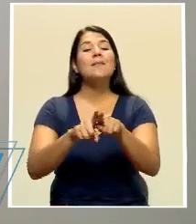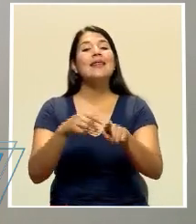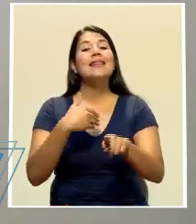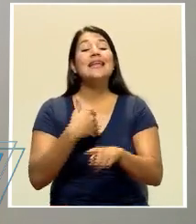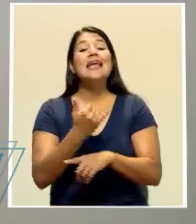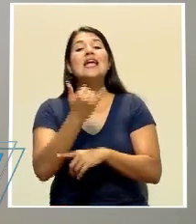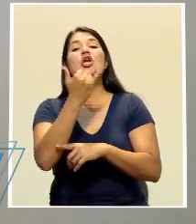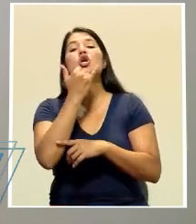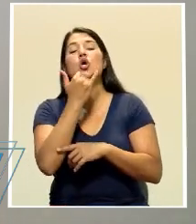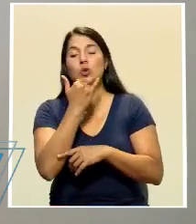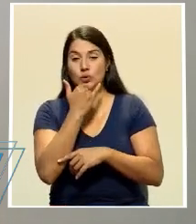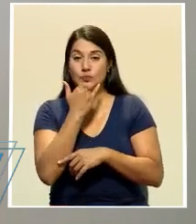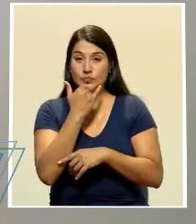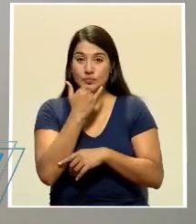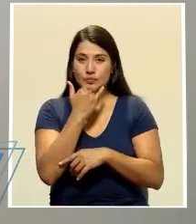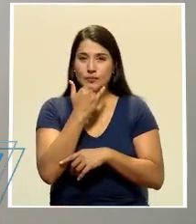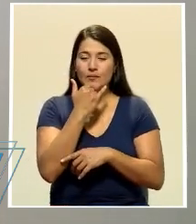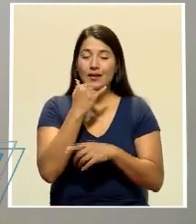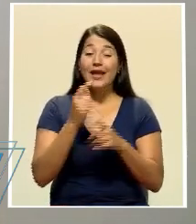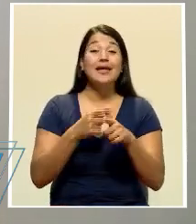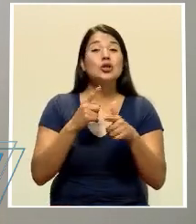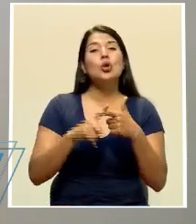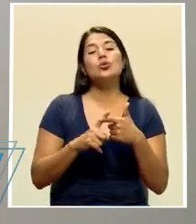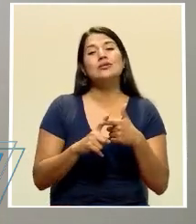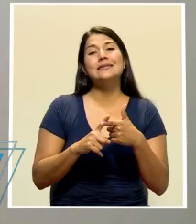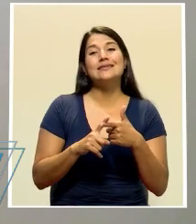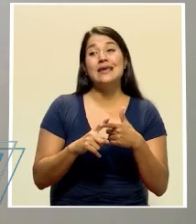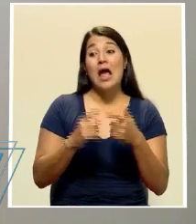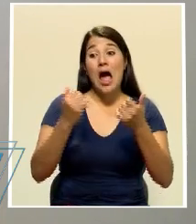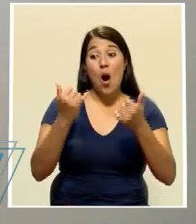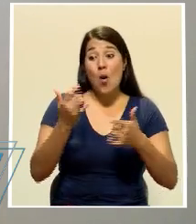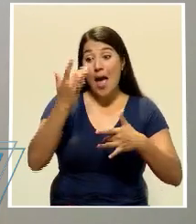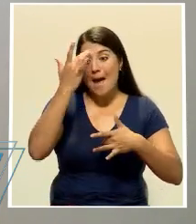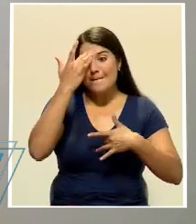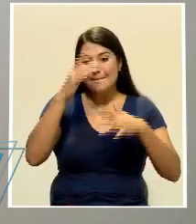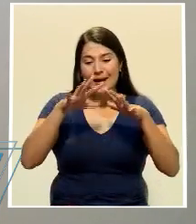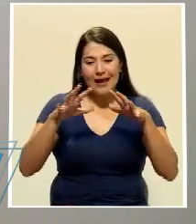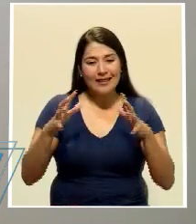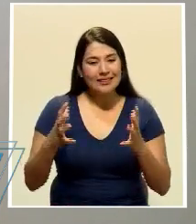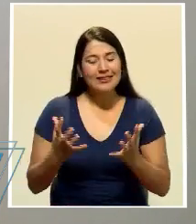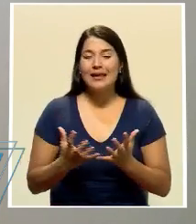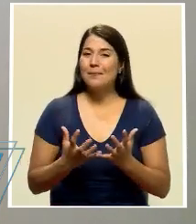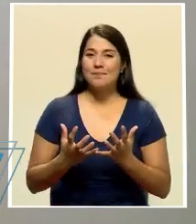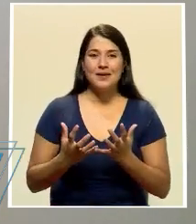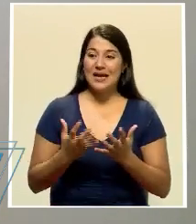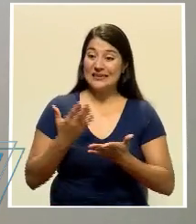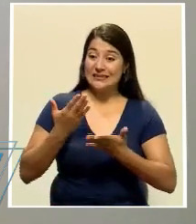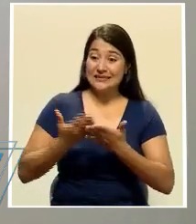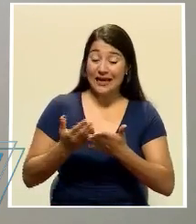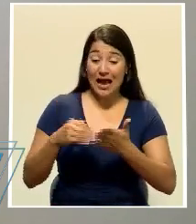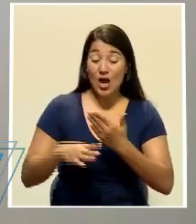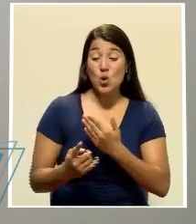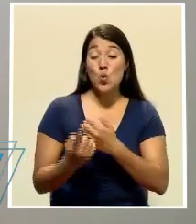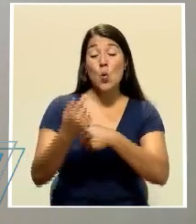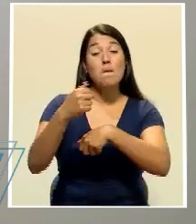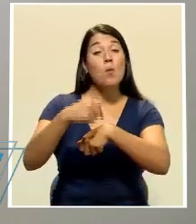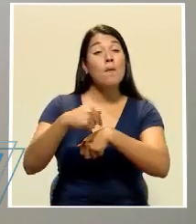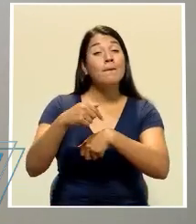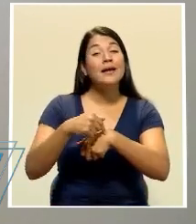severos, acusa déficits severos, de modo que a nosotros la pandemia nos encuentra con un problema, digamos